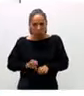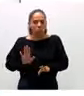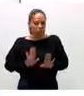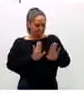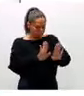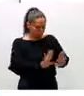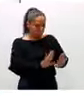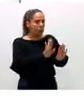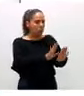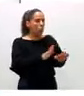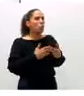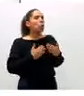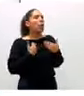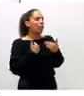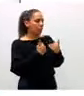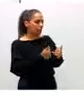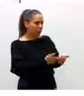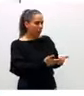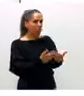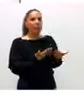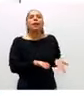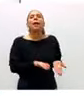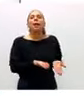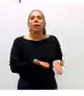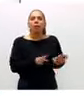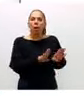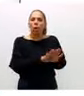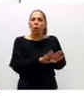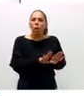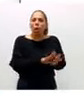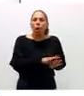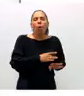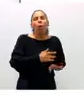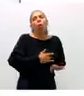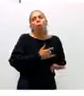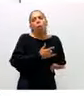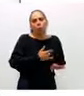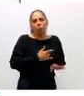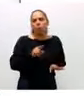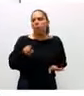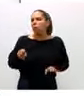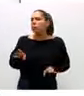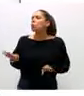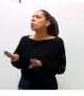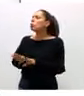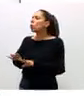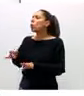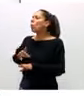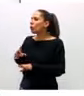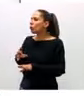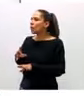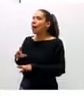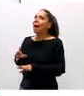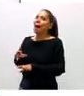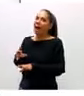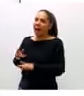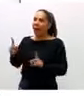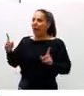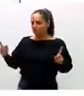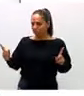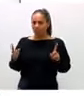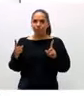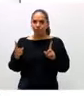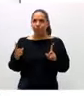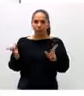a entenderse empáticamente, a identificar las causas del conflicto y a reconocer los posibles puntos de